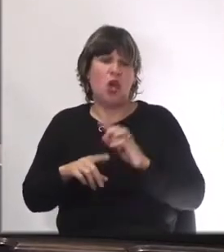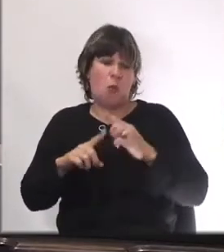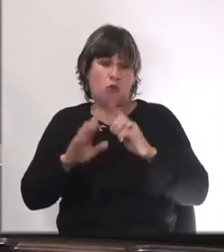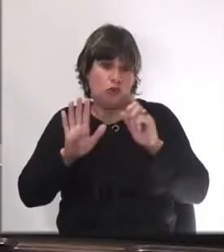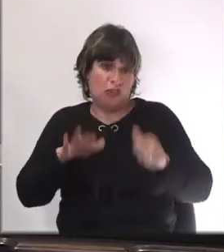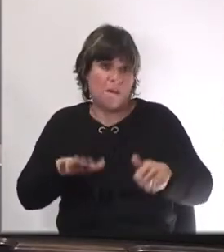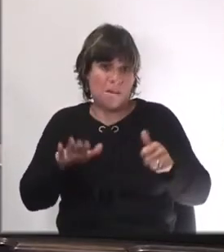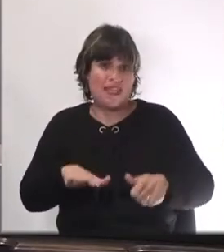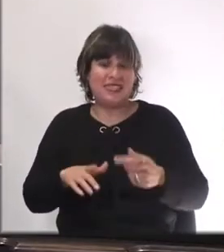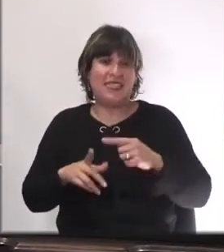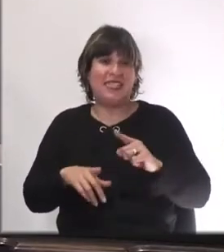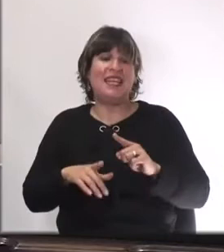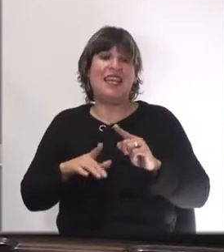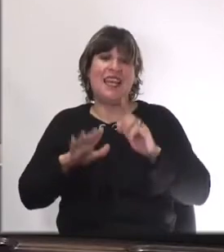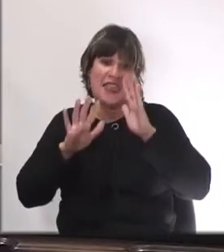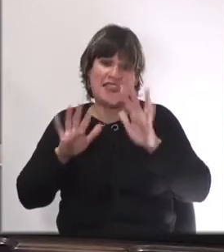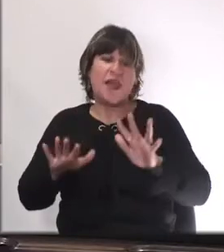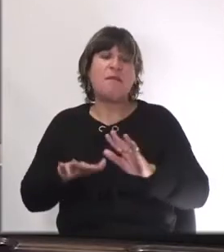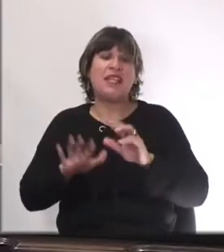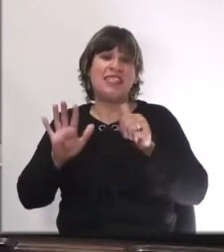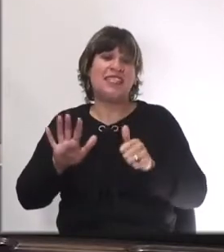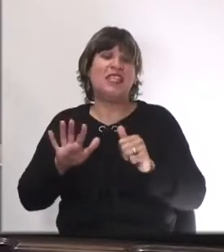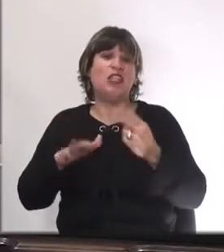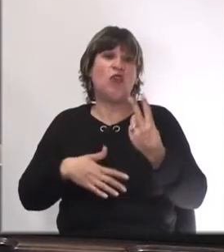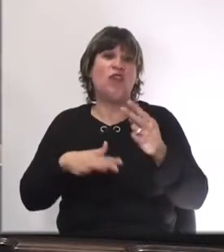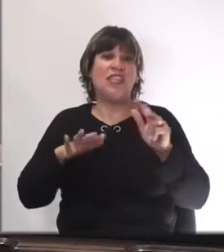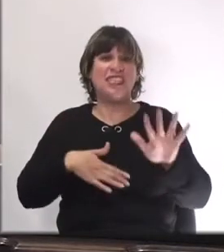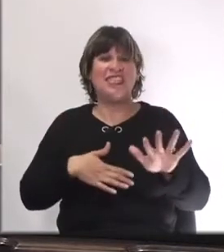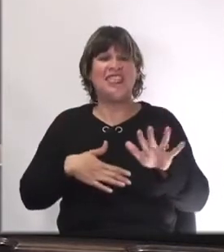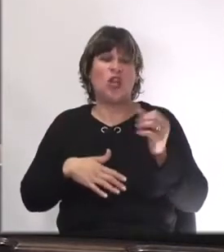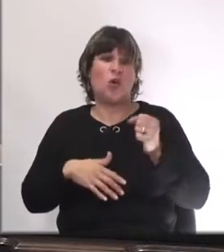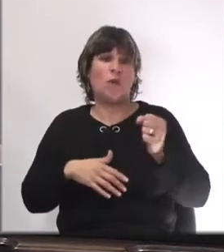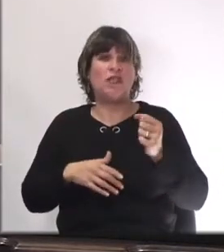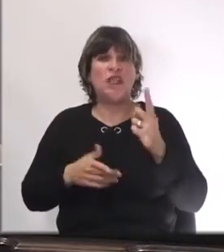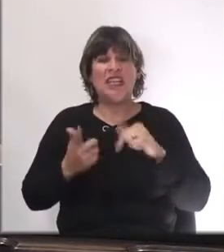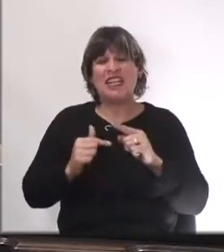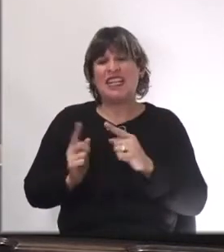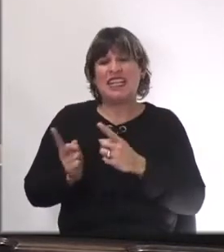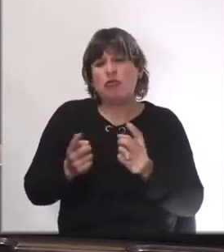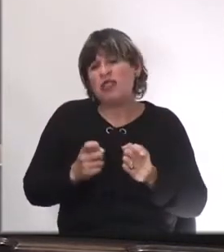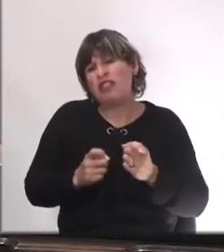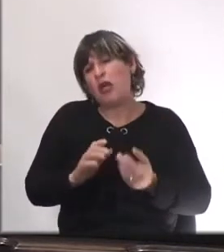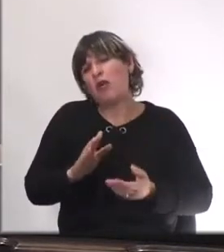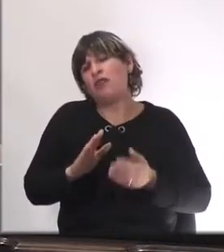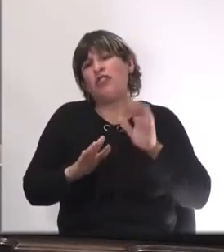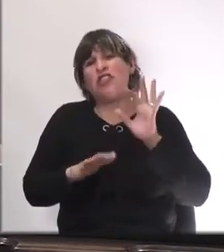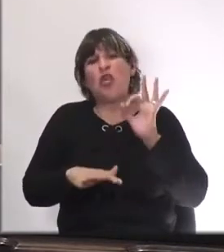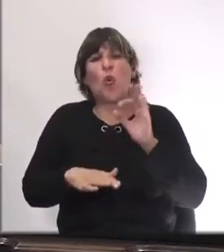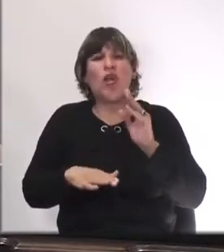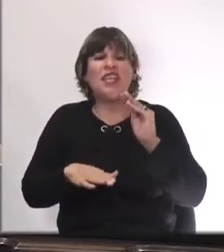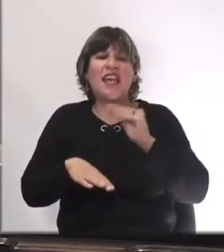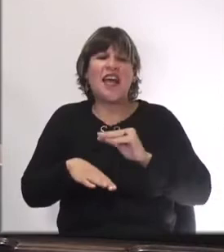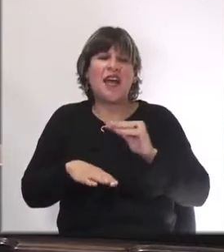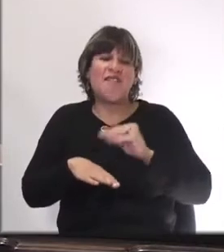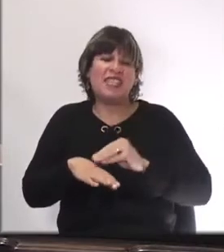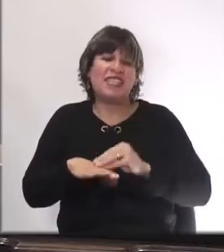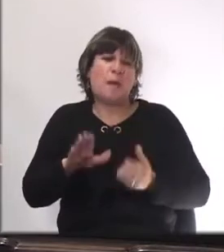meses de 10.625 pesos, hubiésemos precisado 50 veces más fondos de lo que se asignan